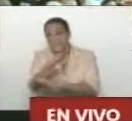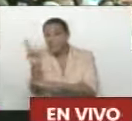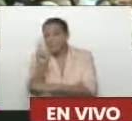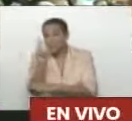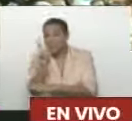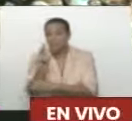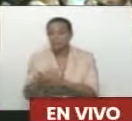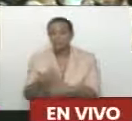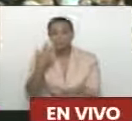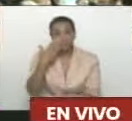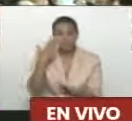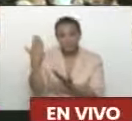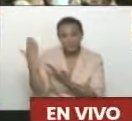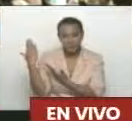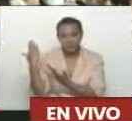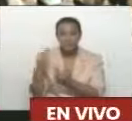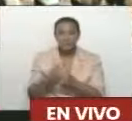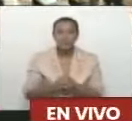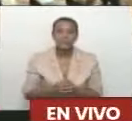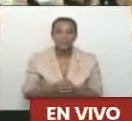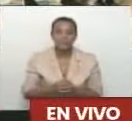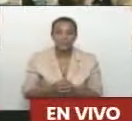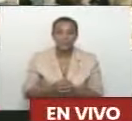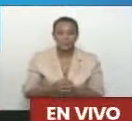Aquí está